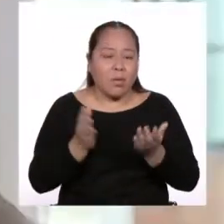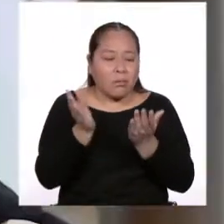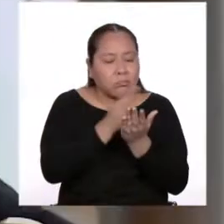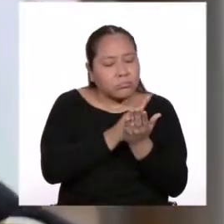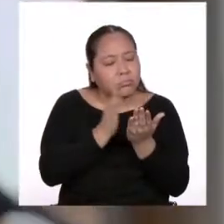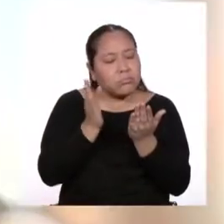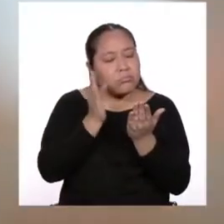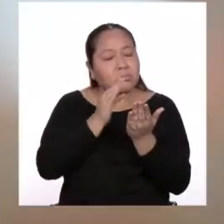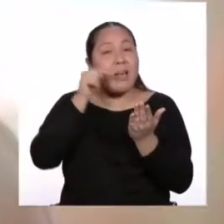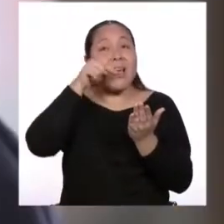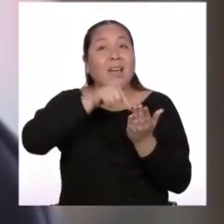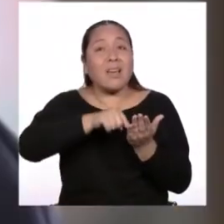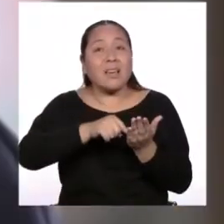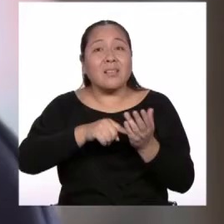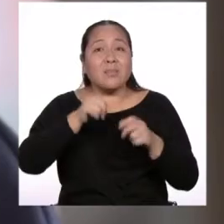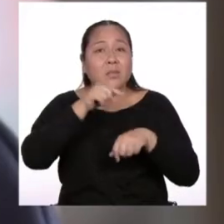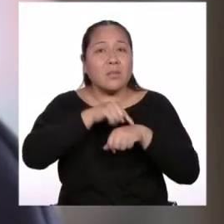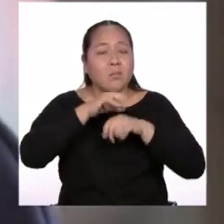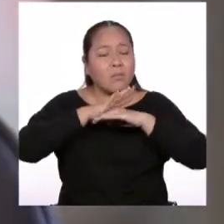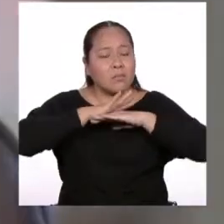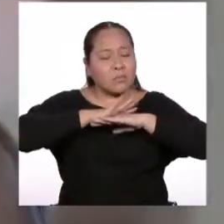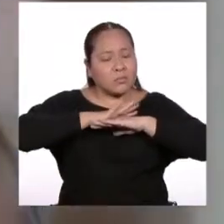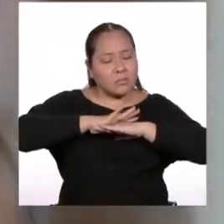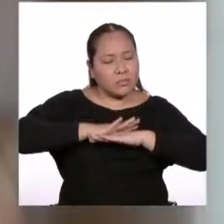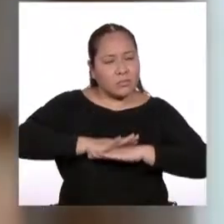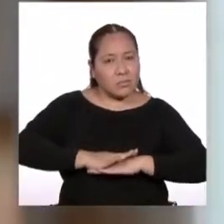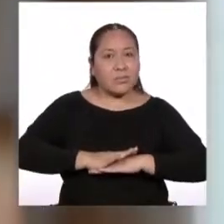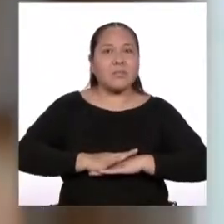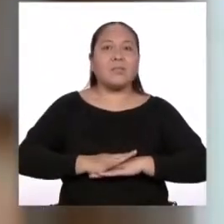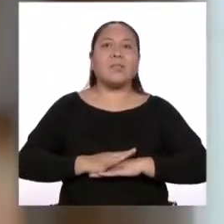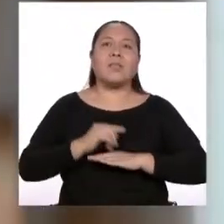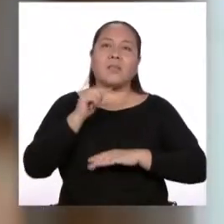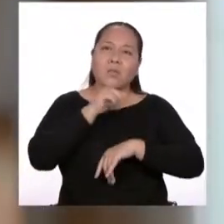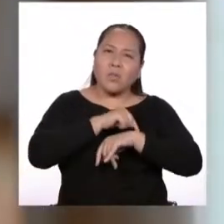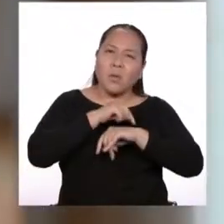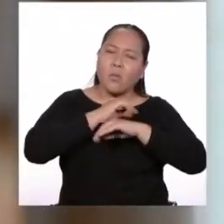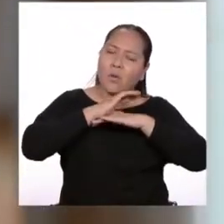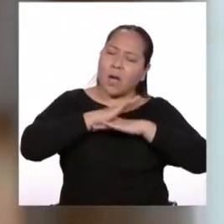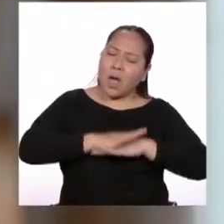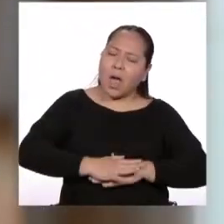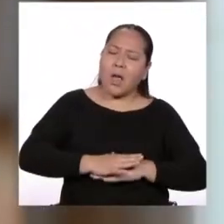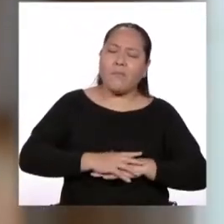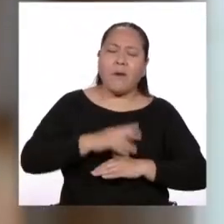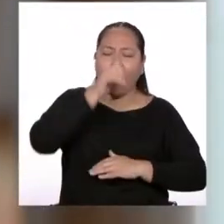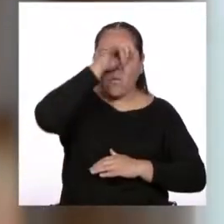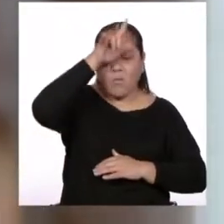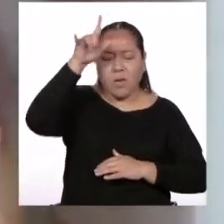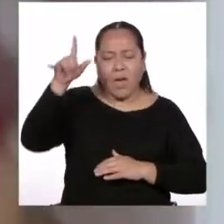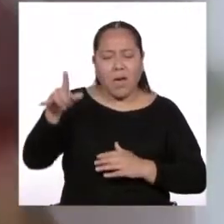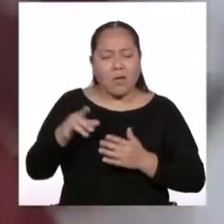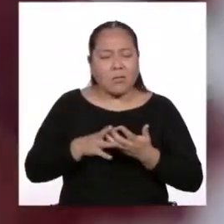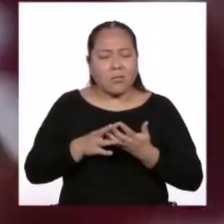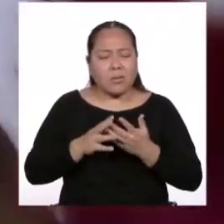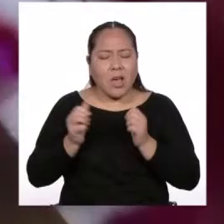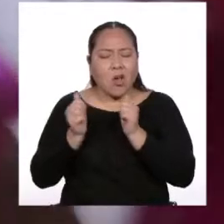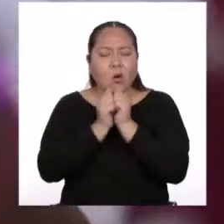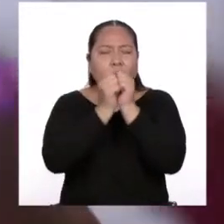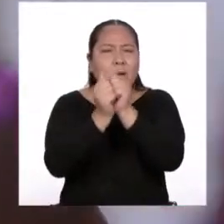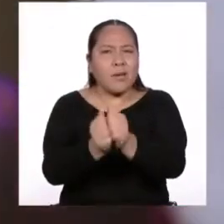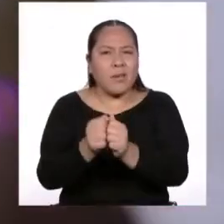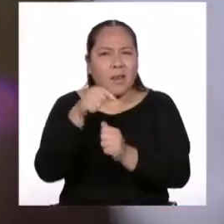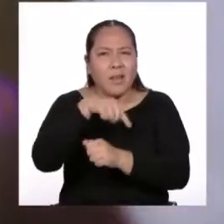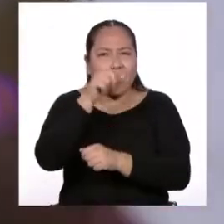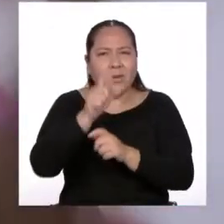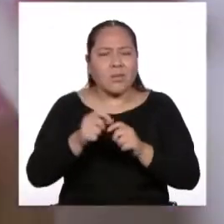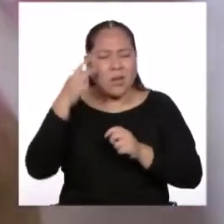inmediatos. En cambio aquí te ofrece la posibilidad de tomártelo con calma, de hacer un viaje con tiempo, de acompañar al héroe, de reflexionar